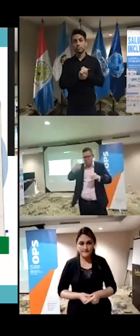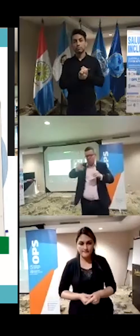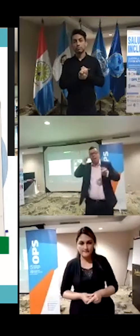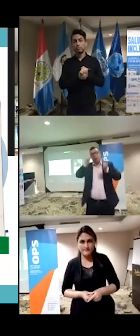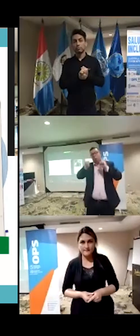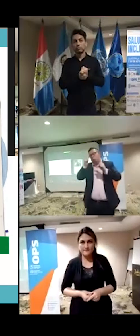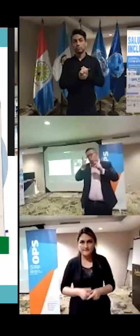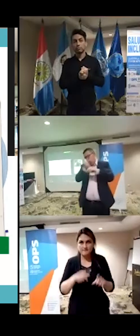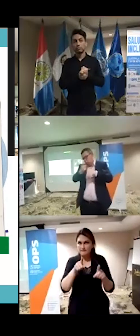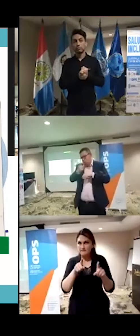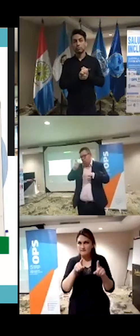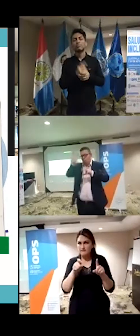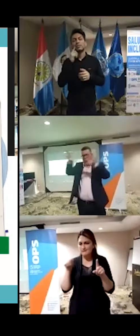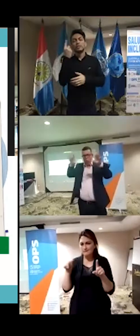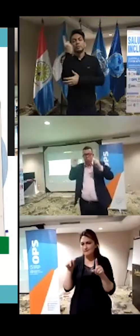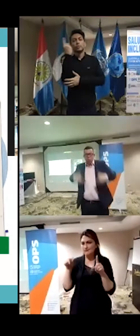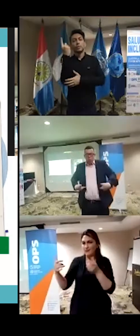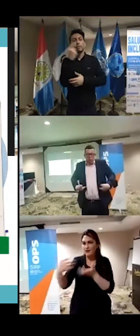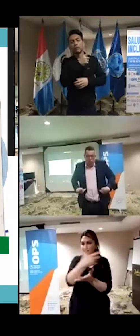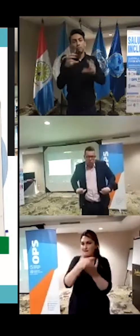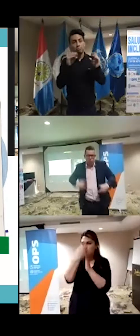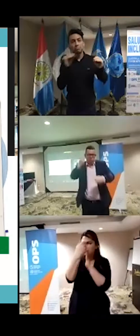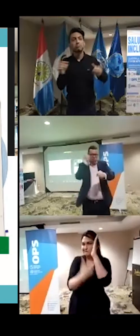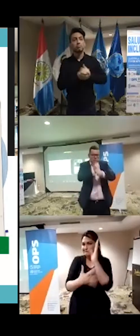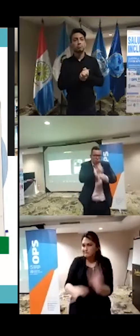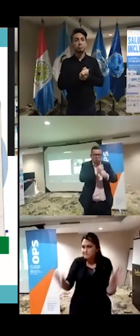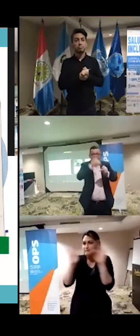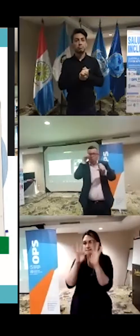Pero ¿por qué son importantes? ¿No? Hablando un poco de esta temática.